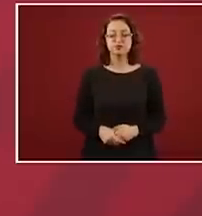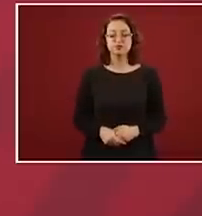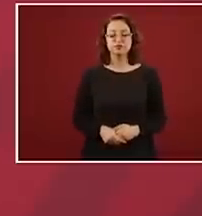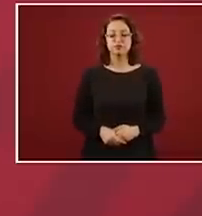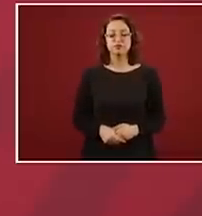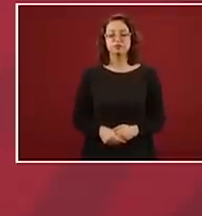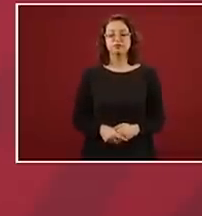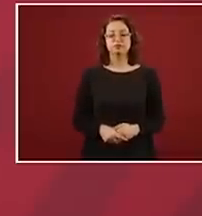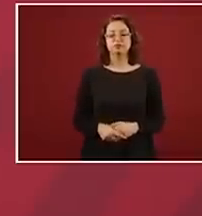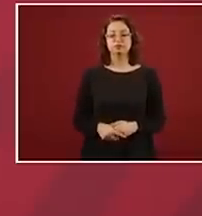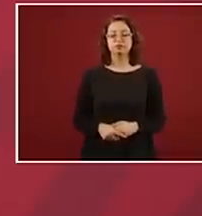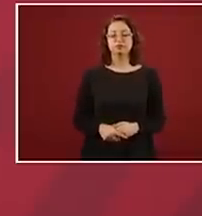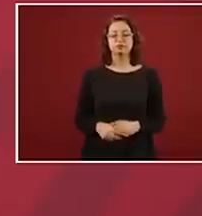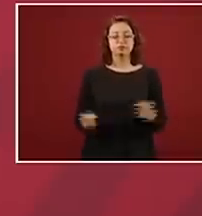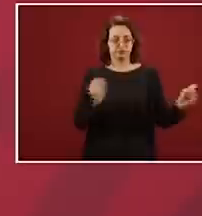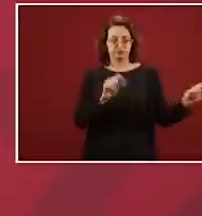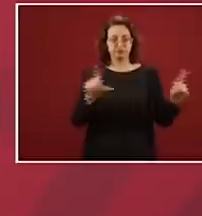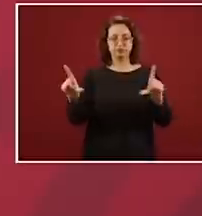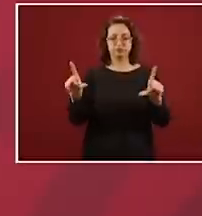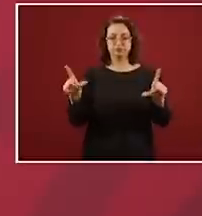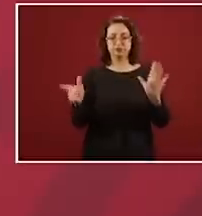fotos?